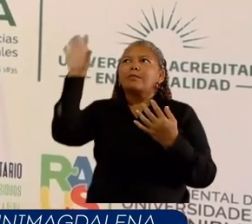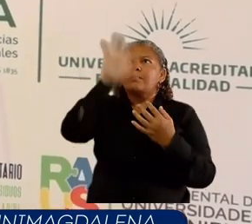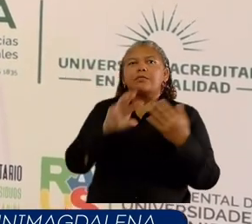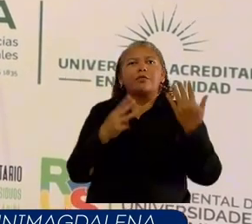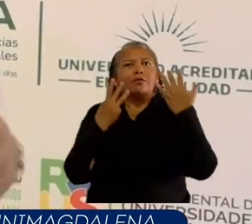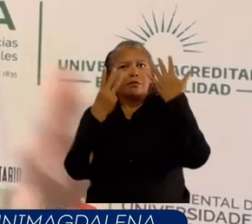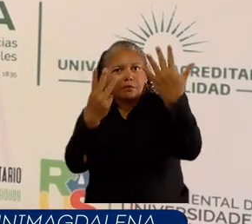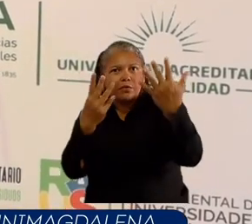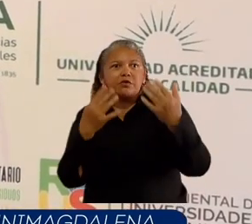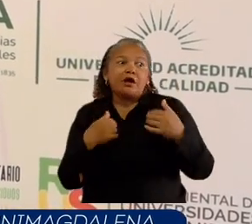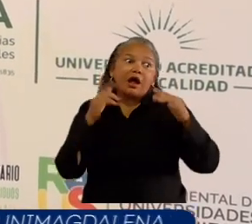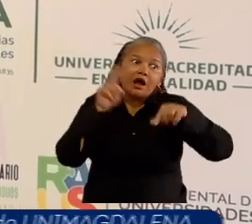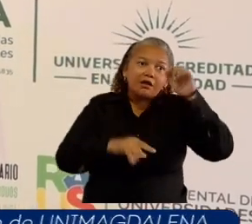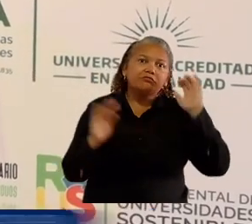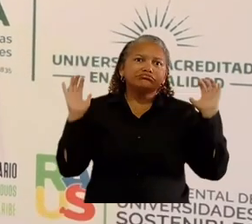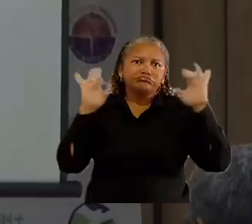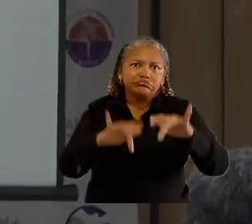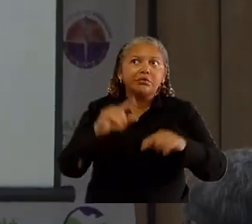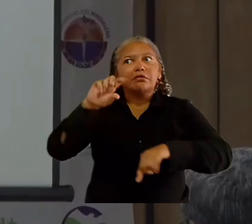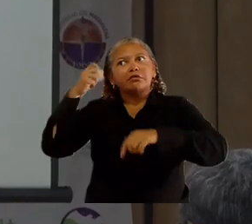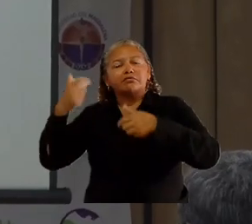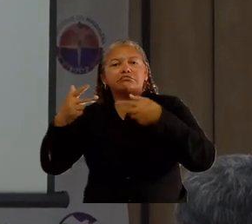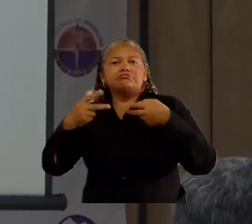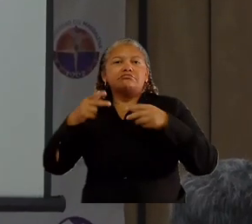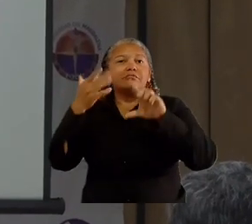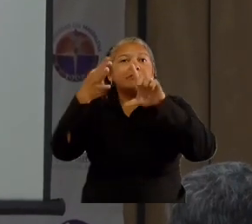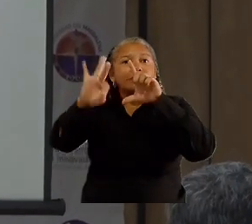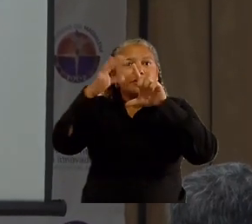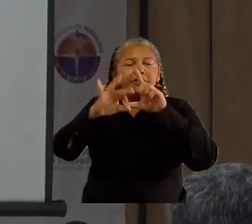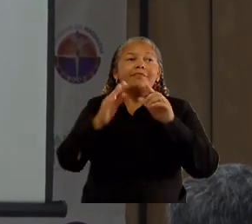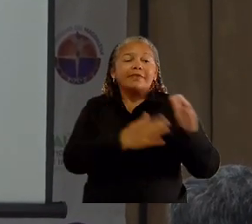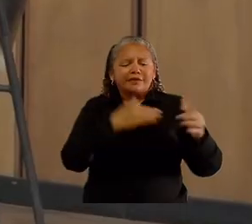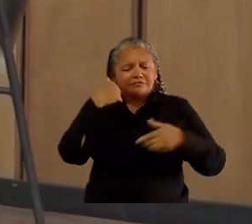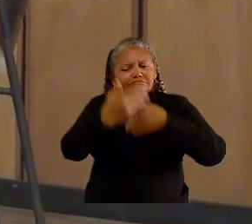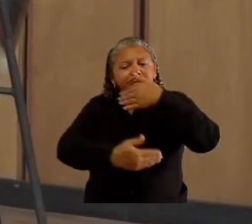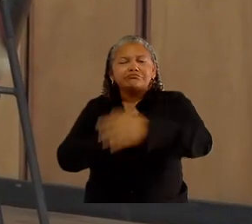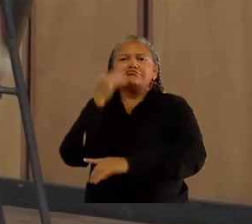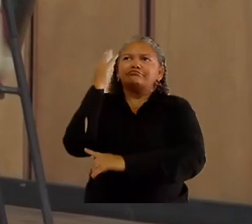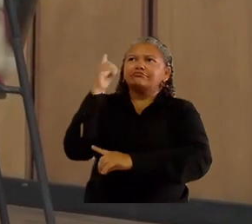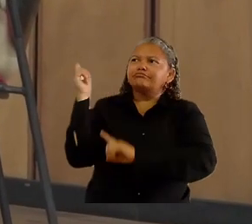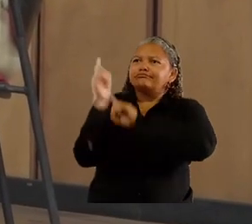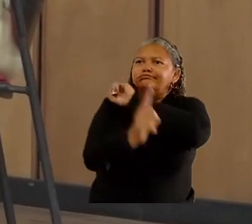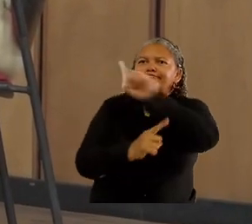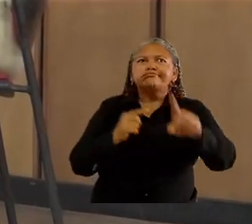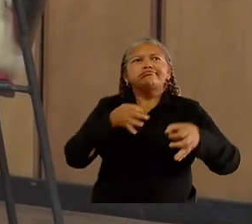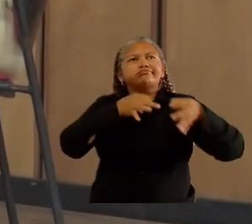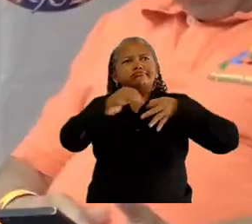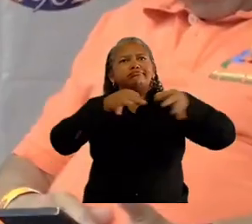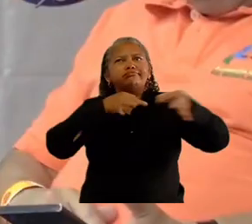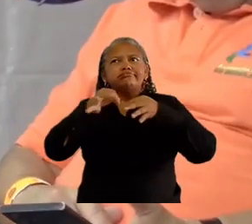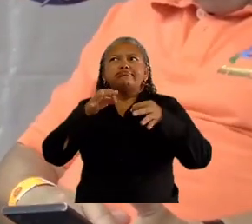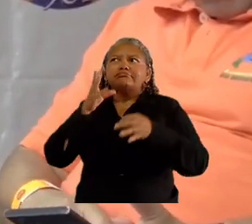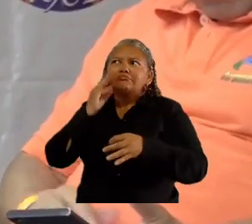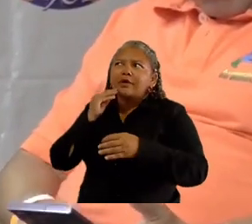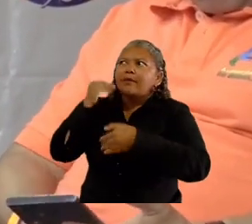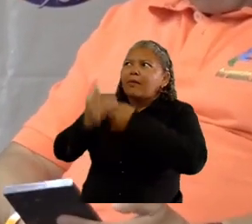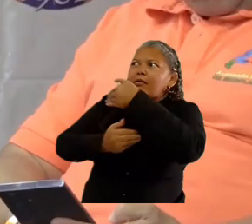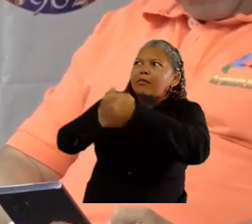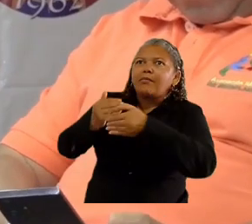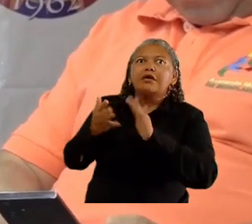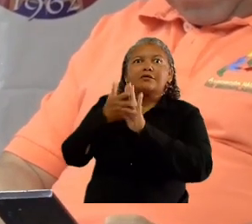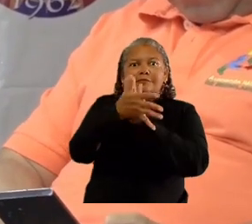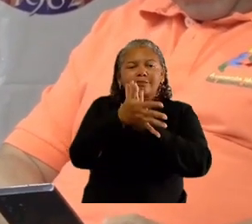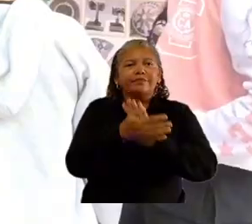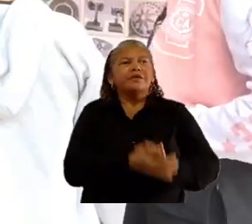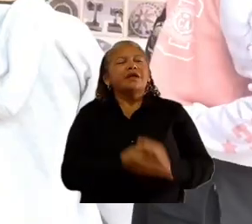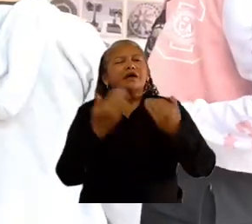pues, vamos a tener varios ponentes que van a compartirnos experiencias maravillosas de cada uno de estos aliados que tenemos acá. La agenda del Congreso incluyó simposios